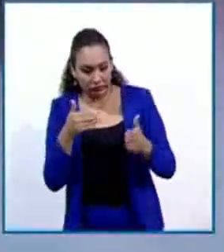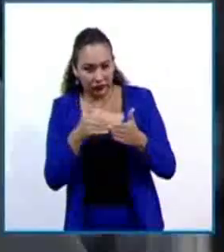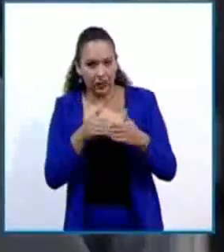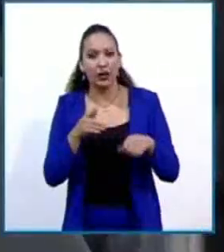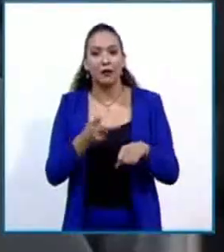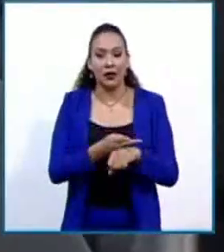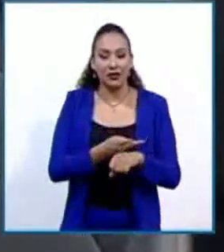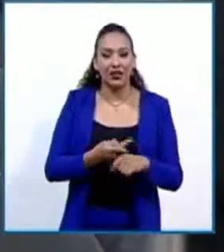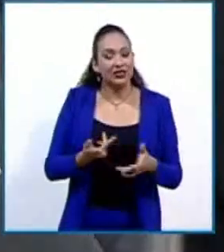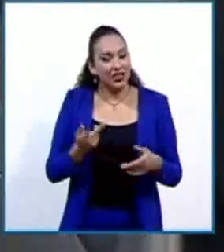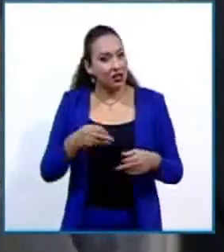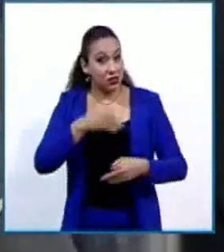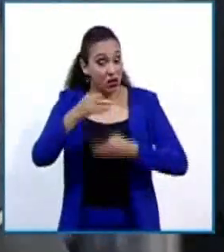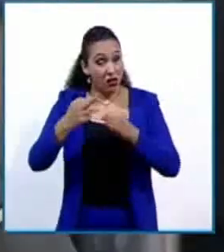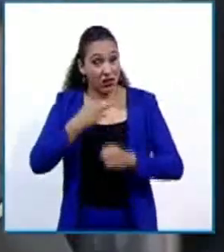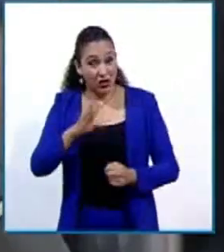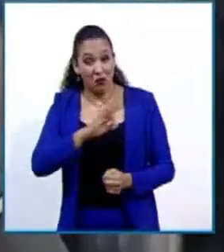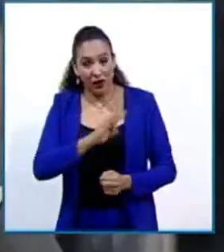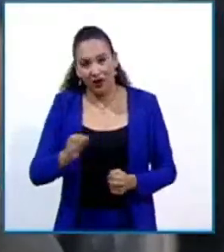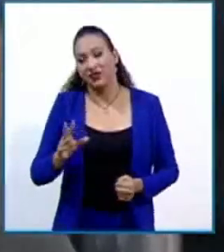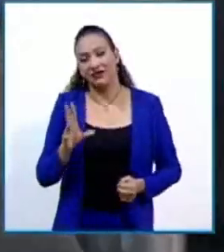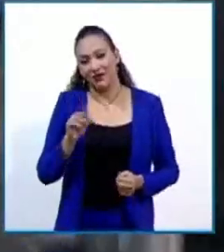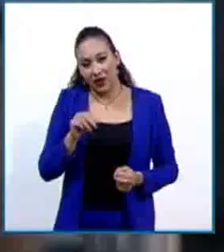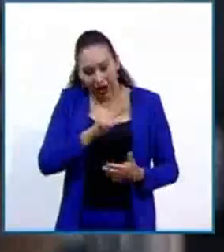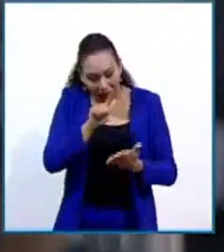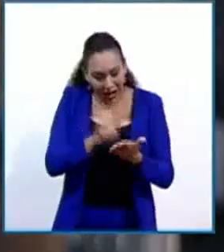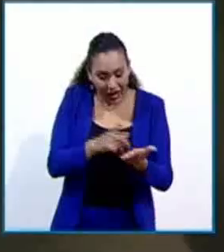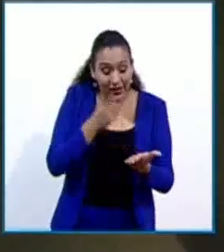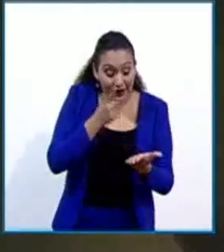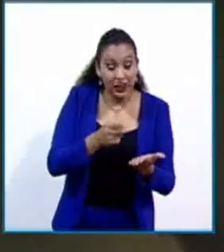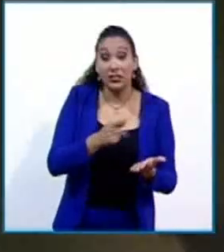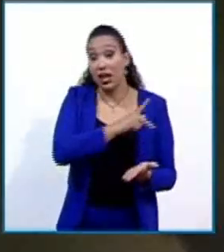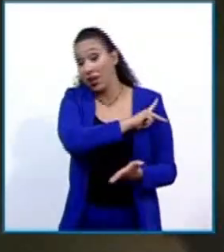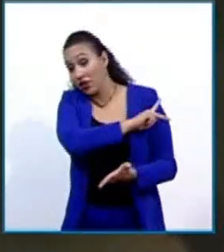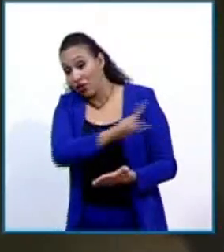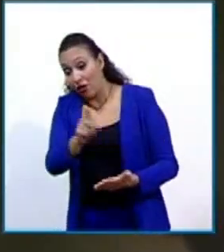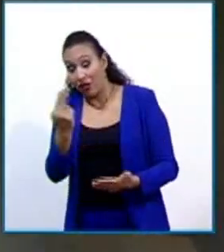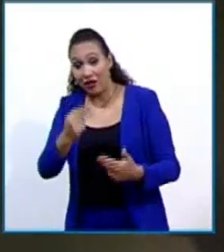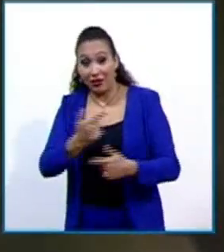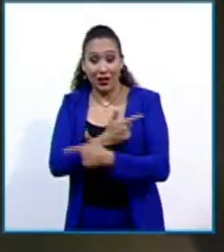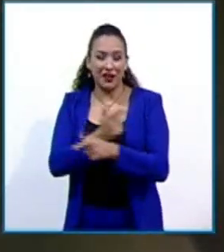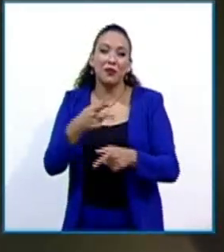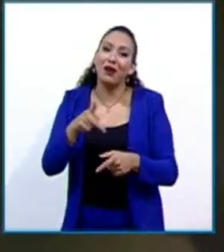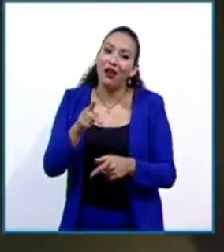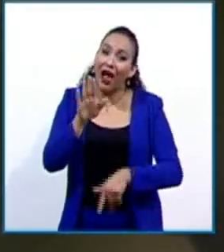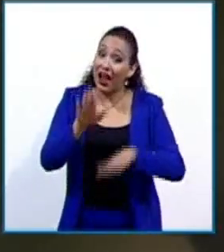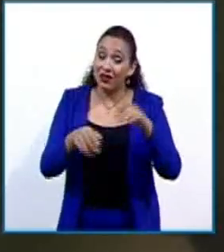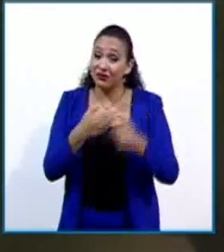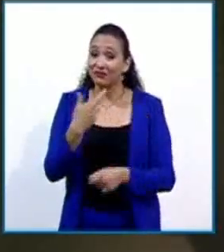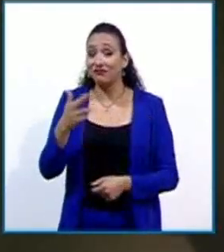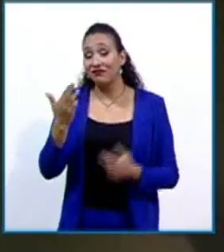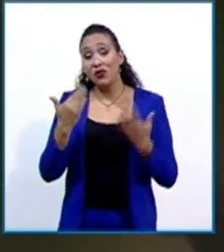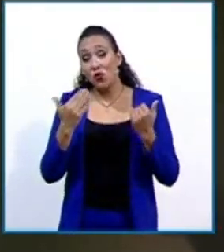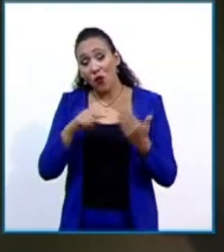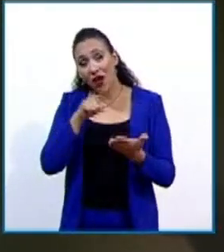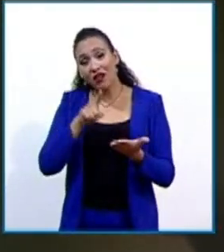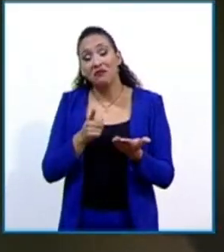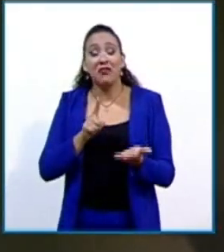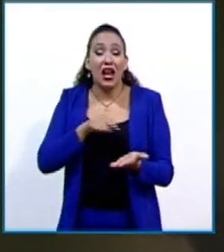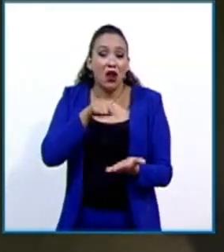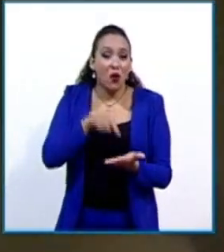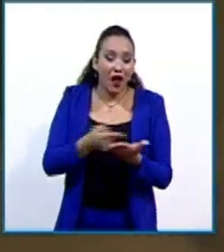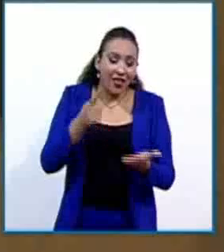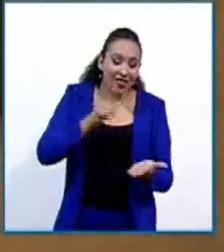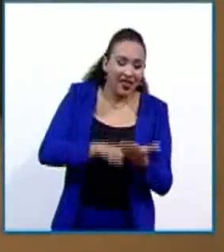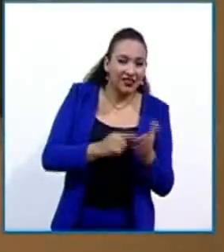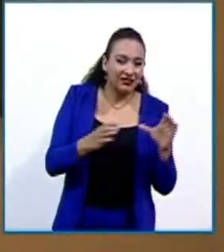una limitación que la ley no concibió, violando el principio de subordinación jerárquica, es decir, que la ley general está